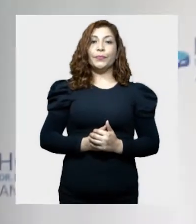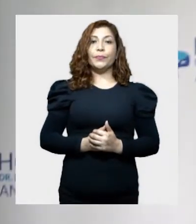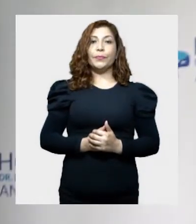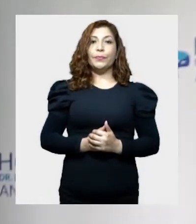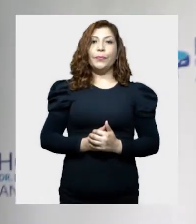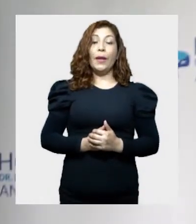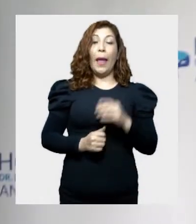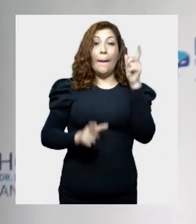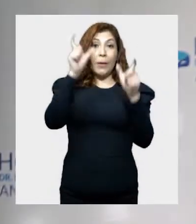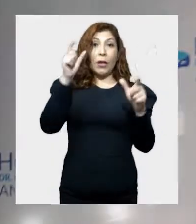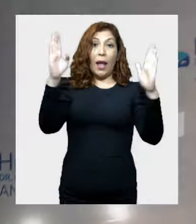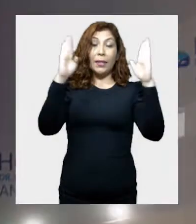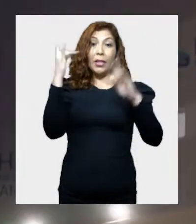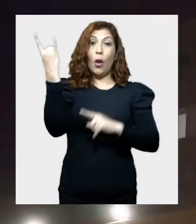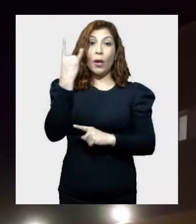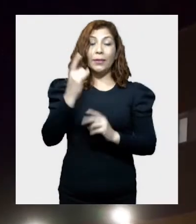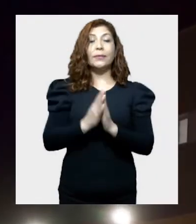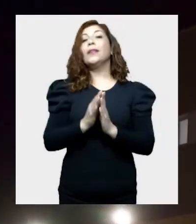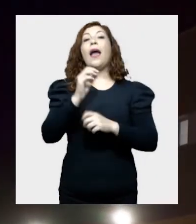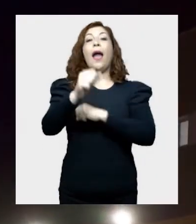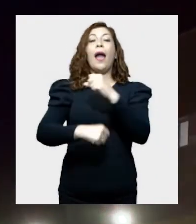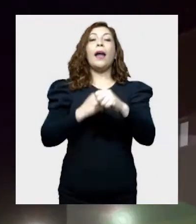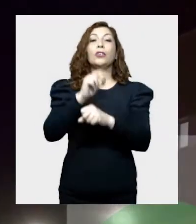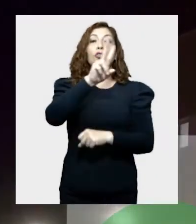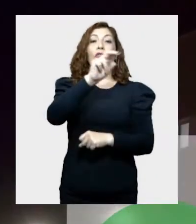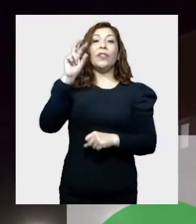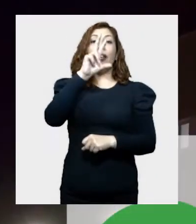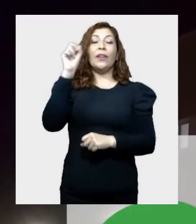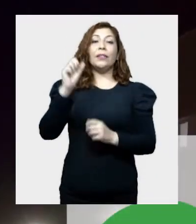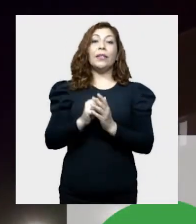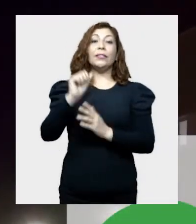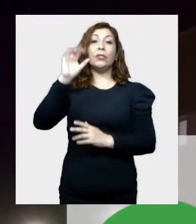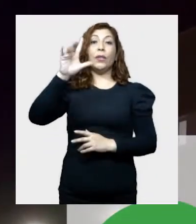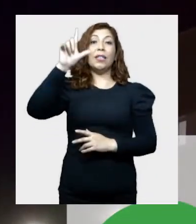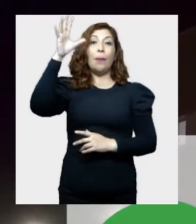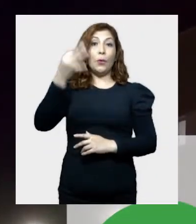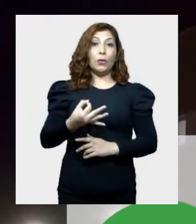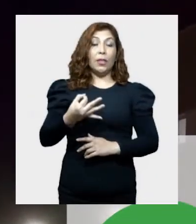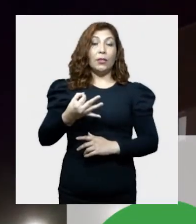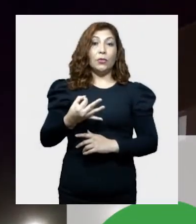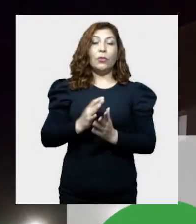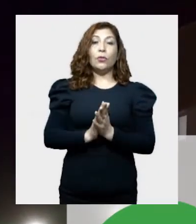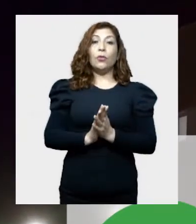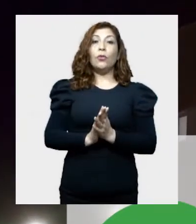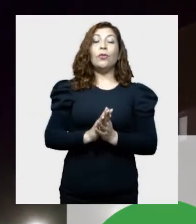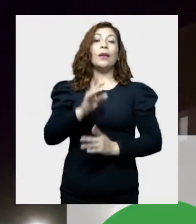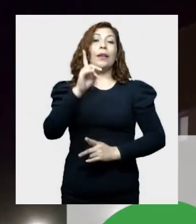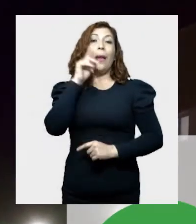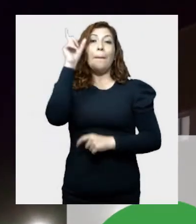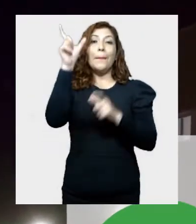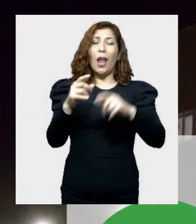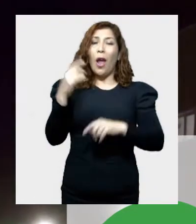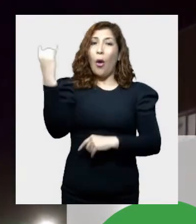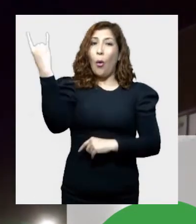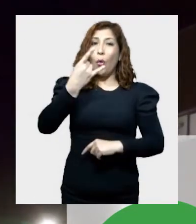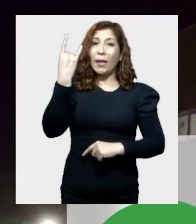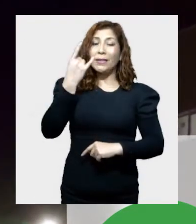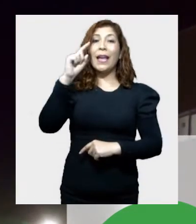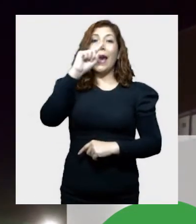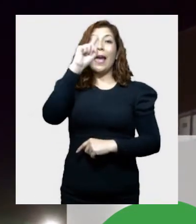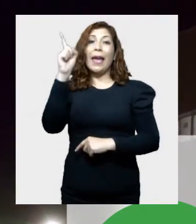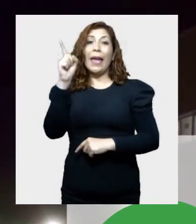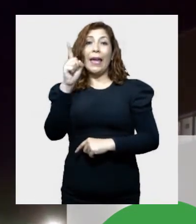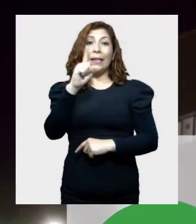De las personas atendidas en urgencia durante el 2020, el 57% corresponde a la categorización de gravedad ESI